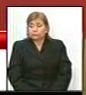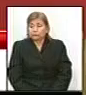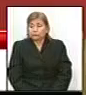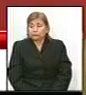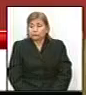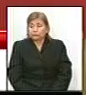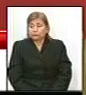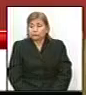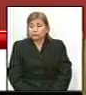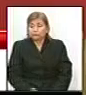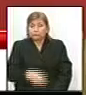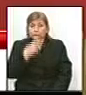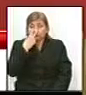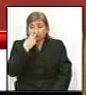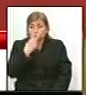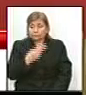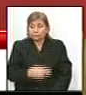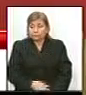A ver,